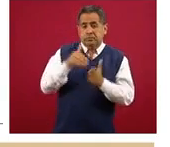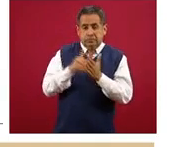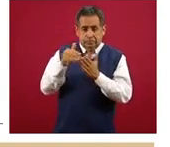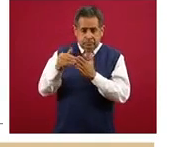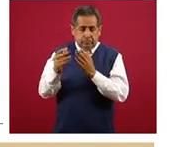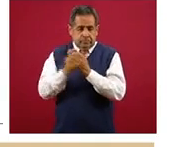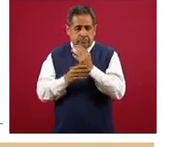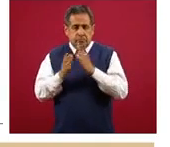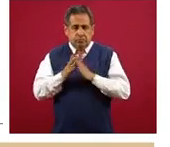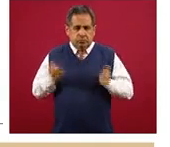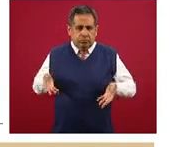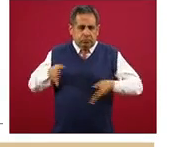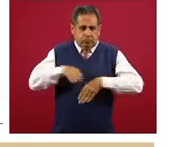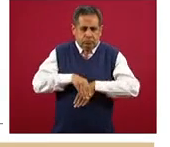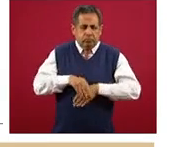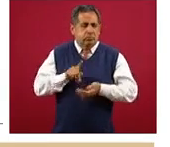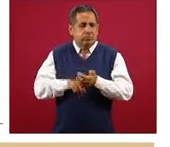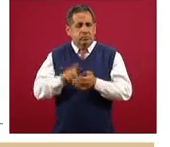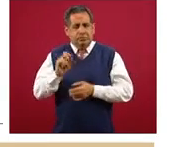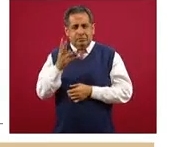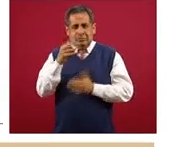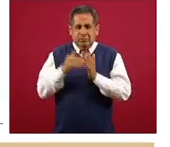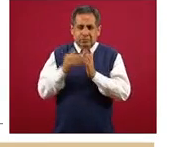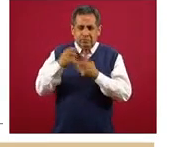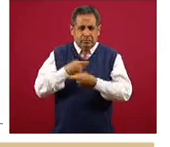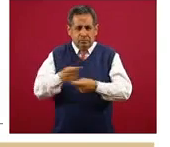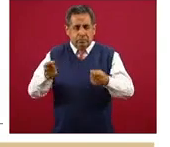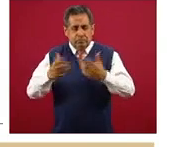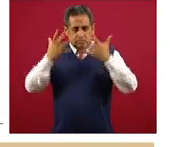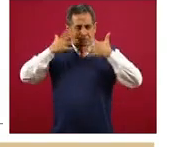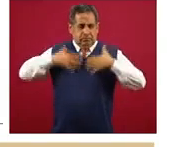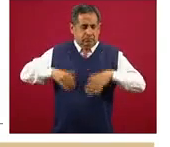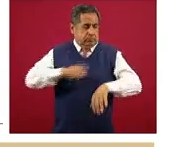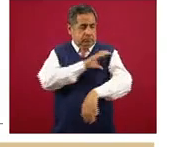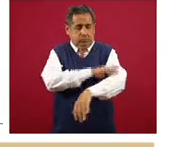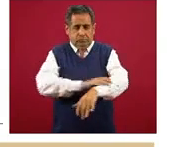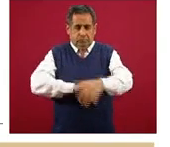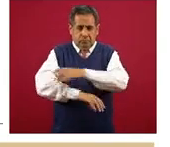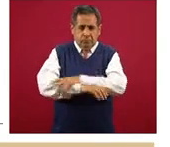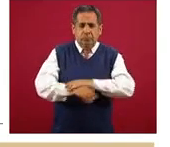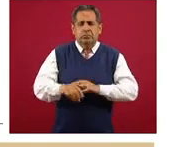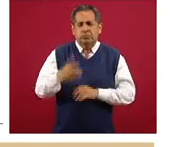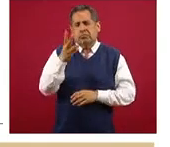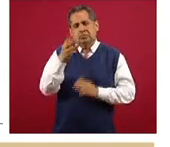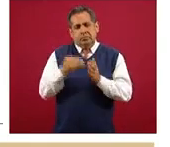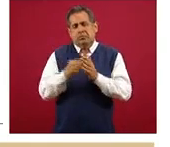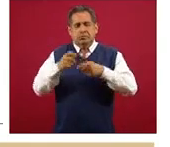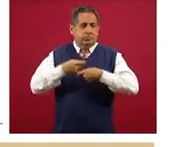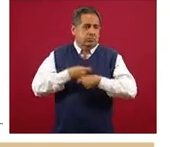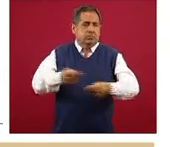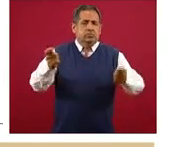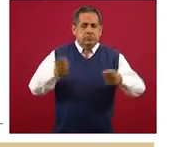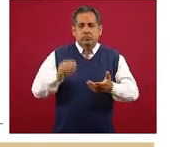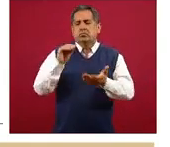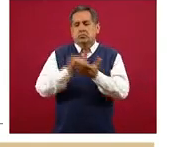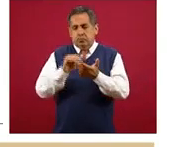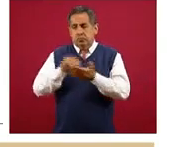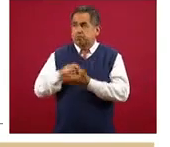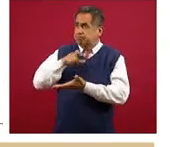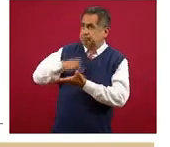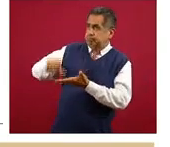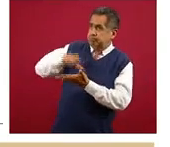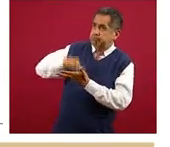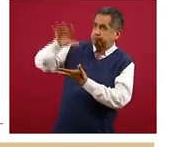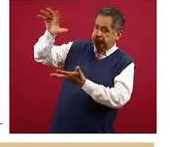guantes, de batas más de 24 millones y overoles más de 3 millones. Y todavía estamos en proceso de compra